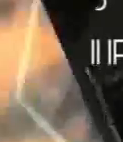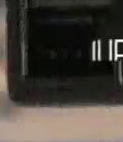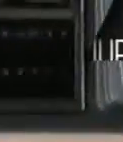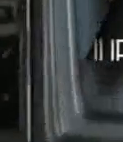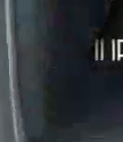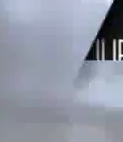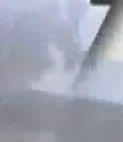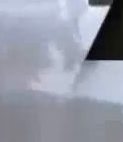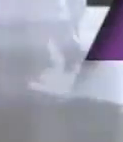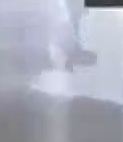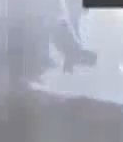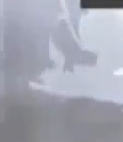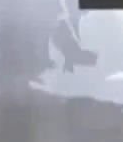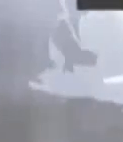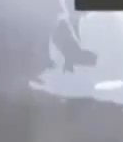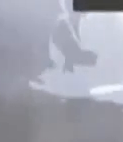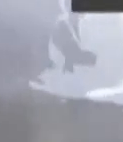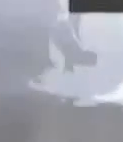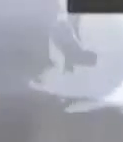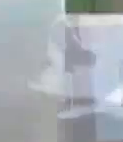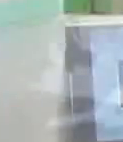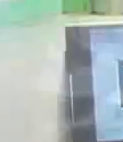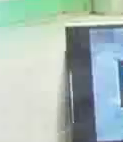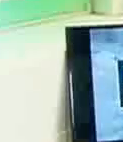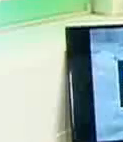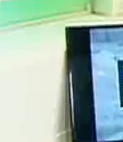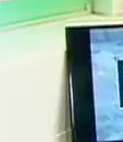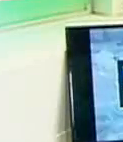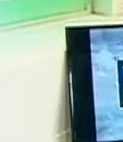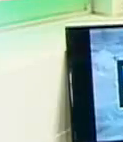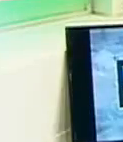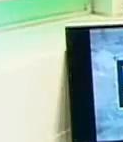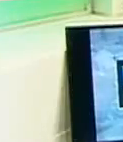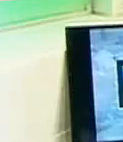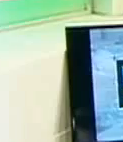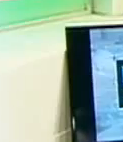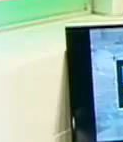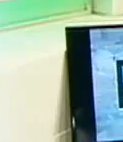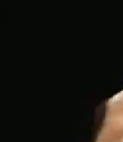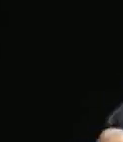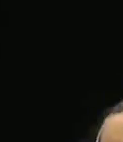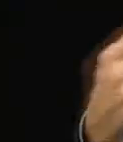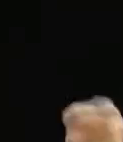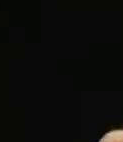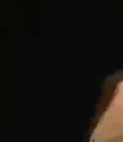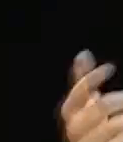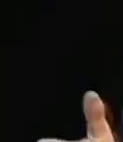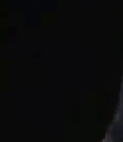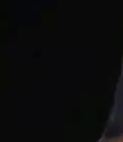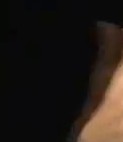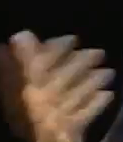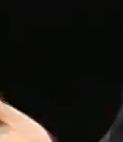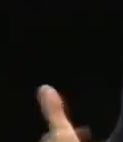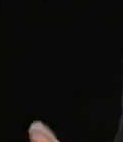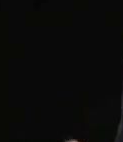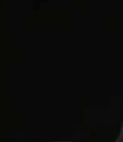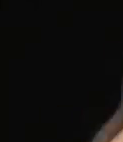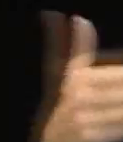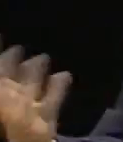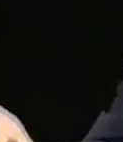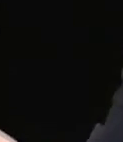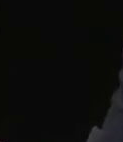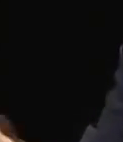La discusión sobre una eventual reforma a este instrumento legal vuelve a ganar vigencia. El que ha creado discurso de que la ley es buena o